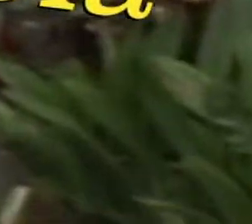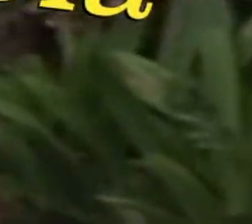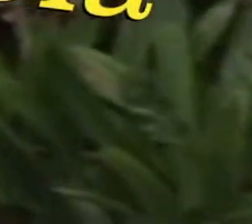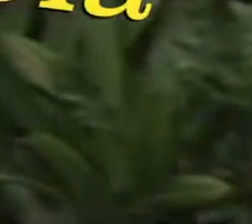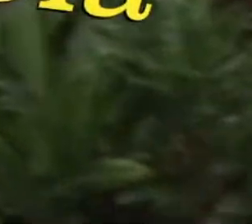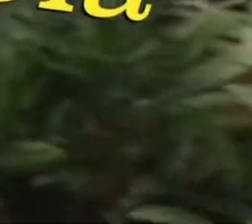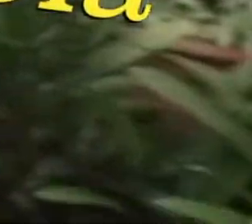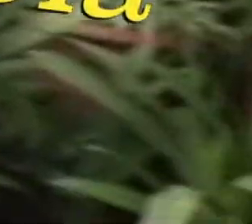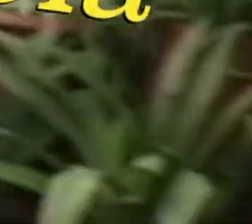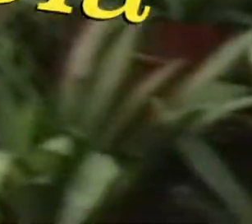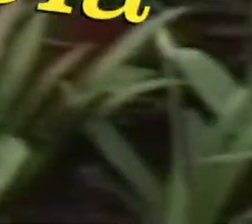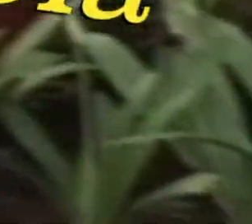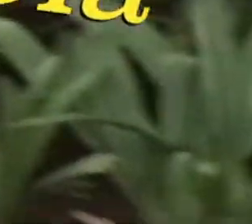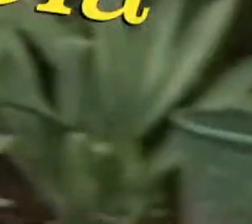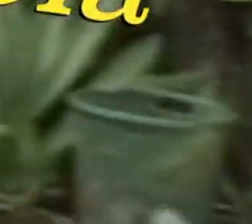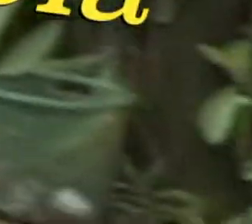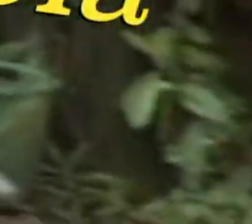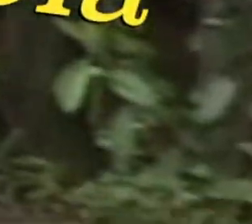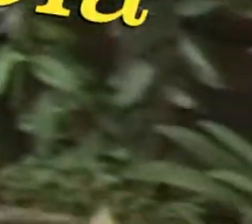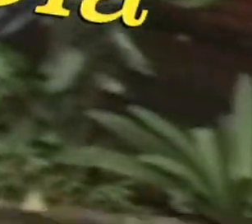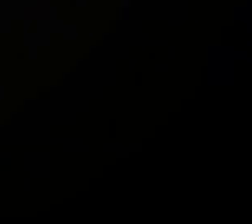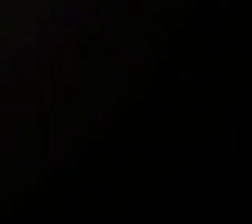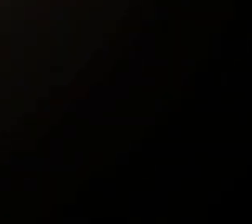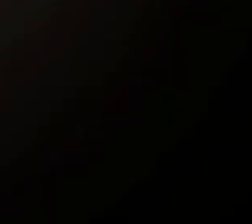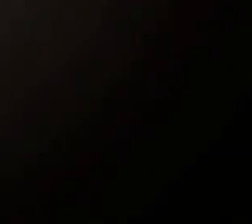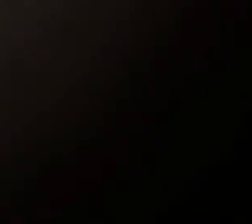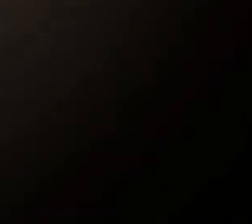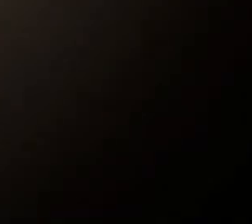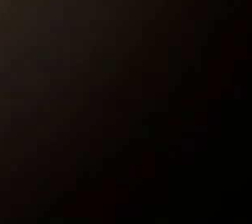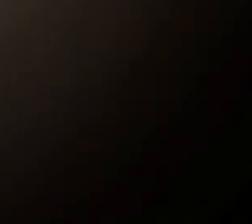Soy tu silencio y tu tiempo.